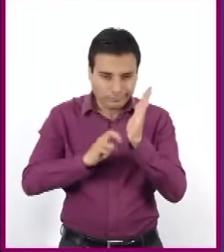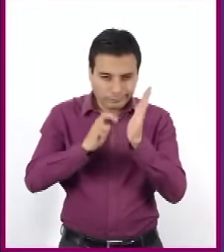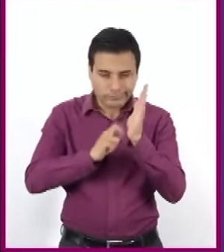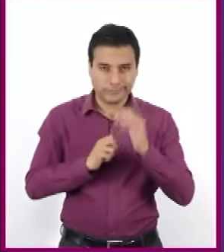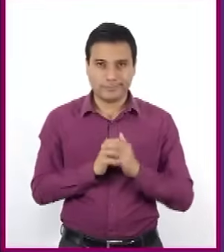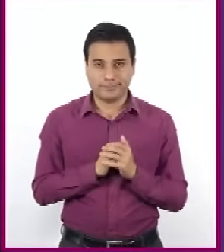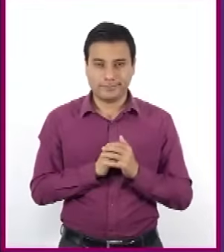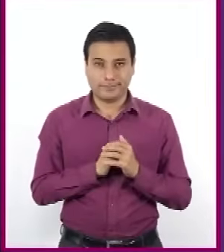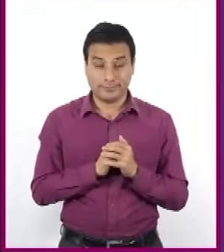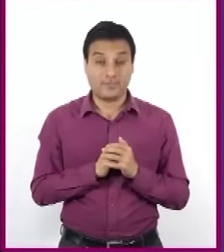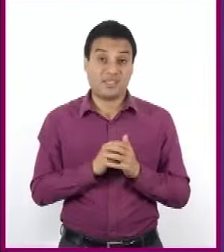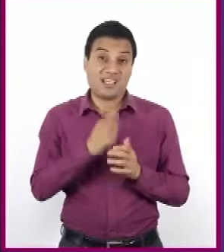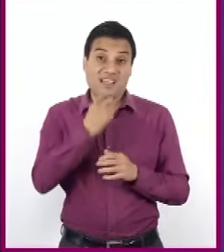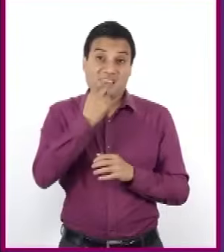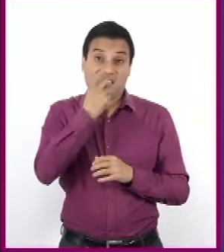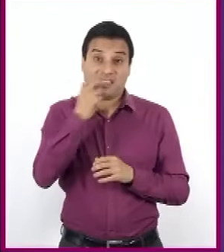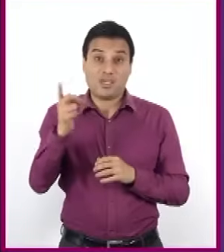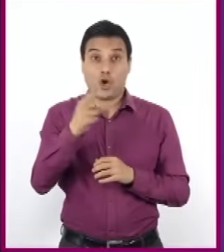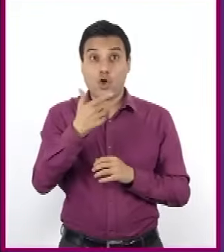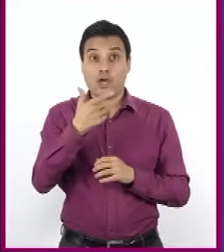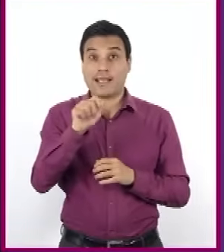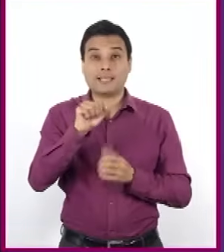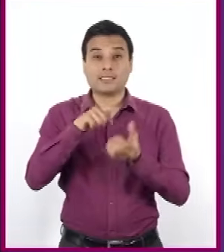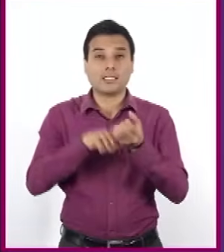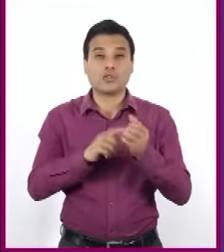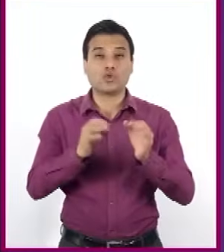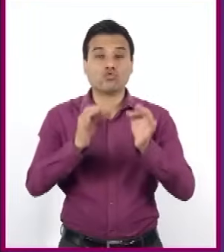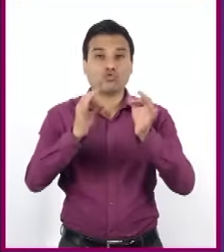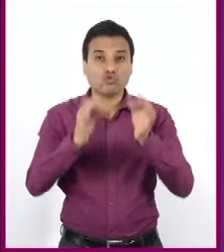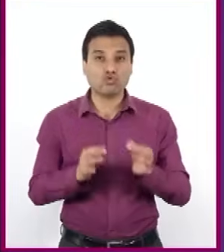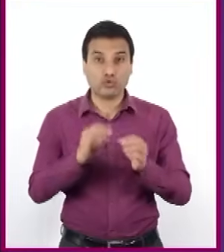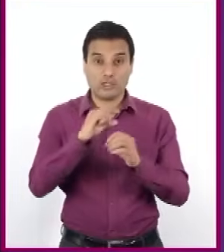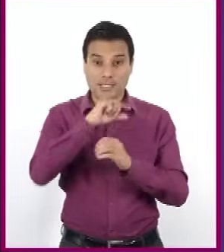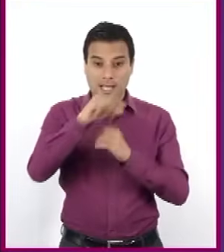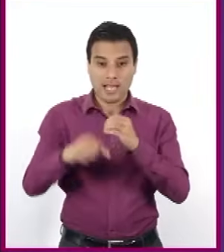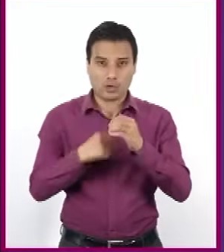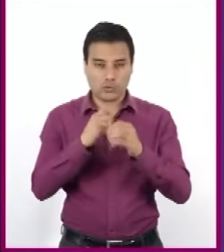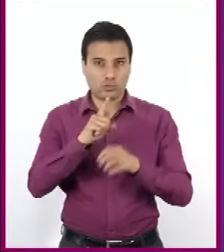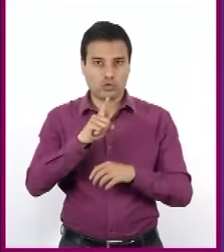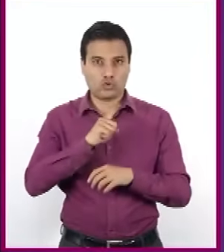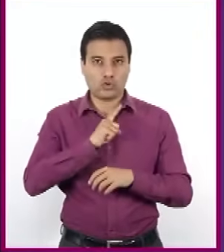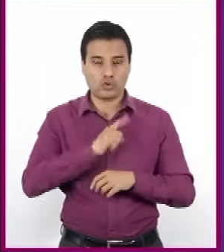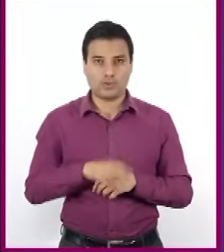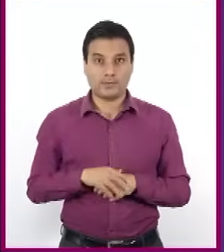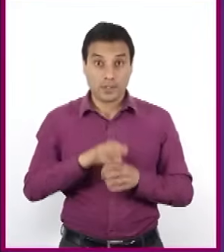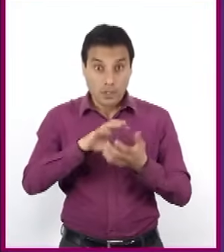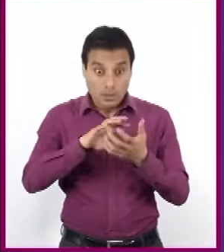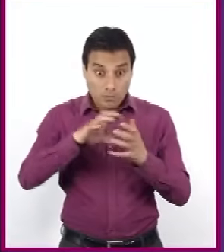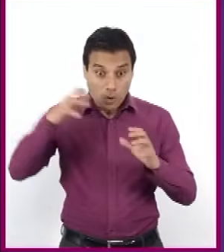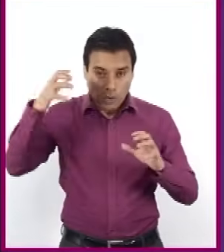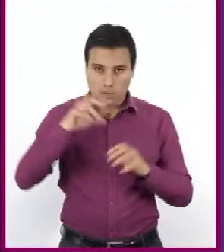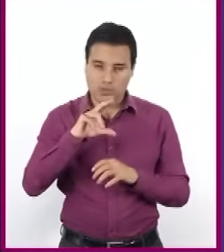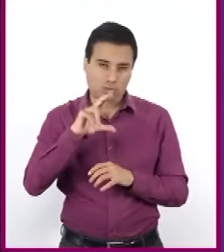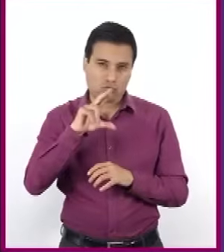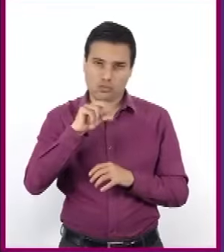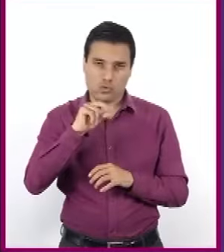quien daba por hecho que los gases estaban formados por átomos individuales y no por moléculas